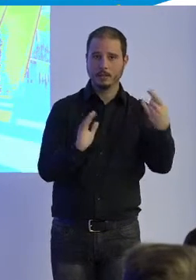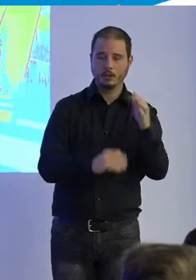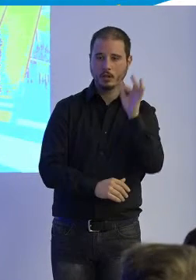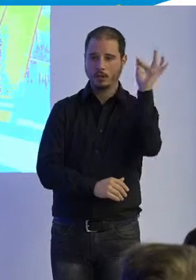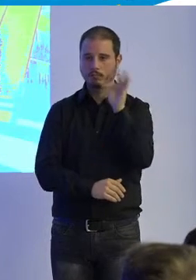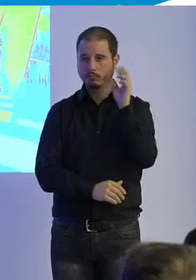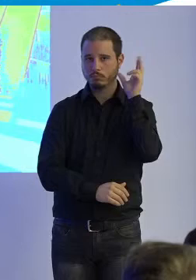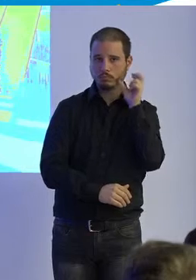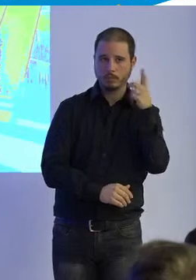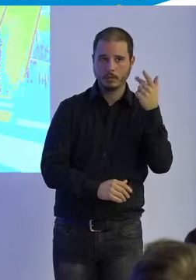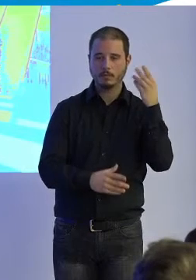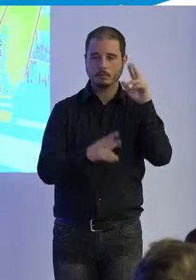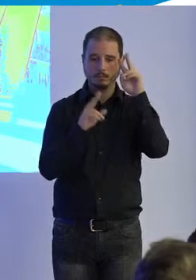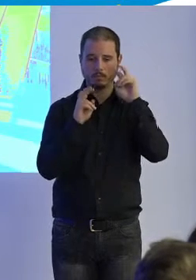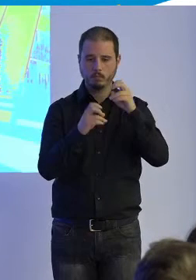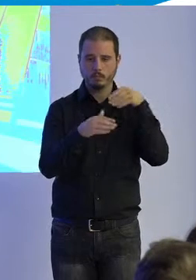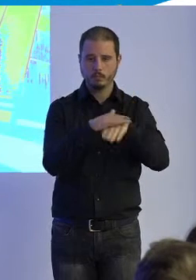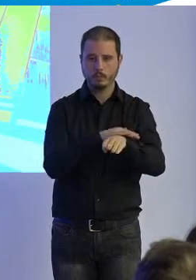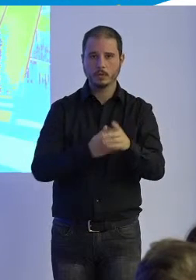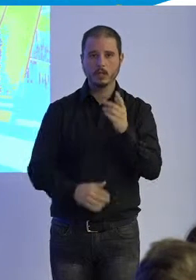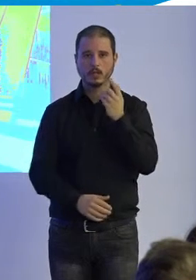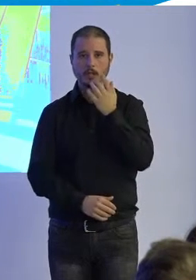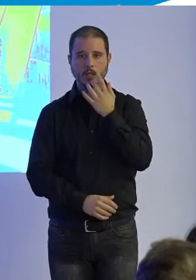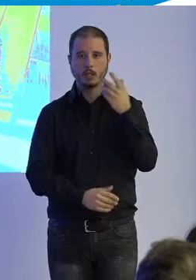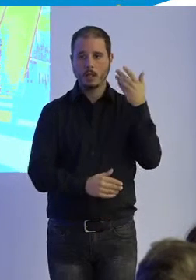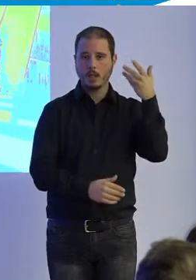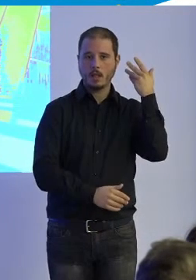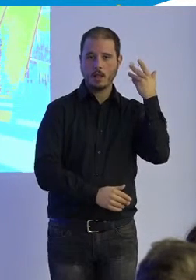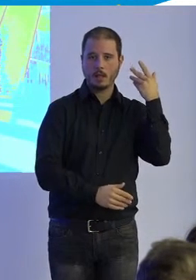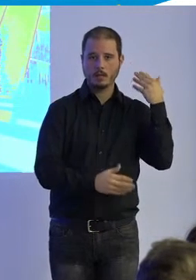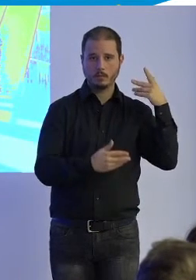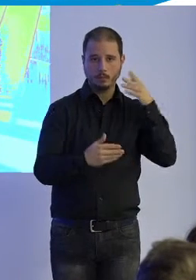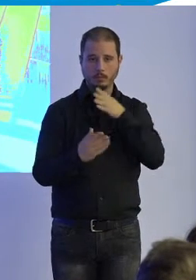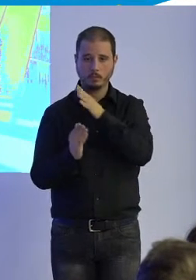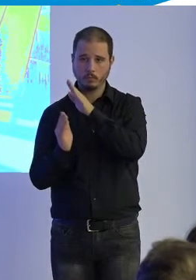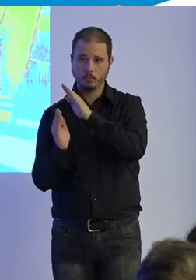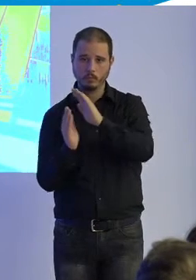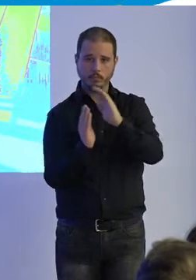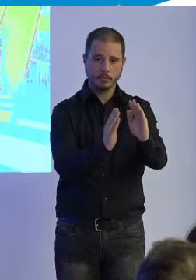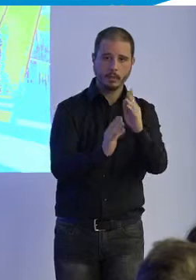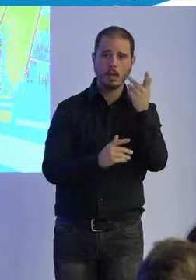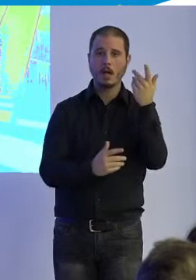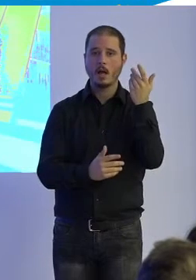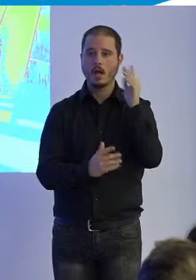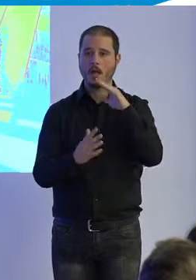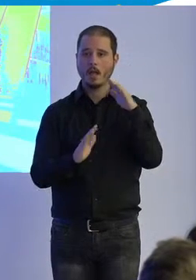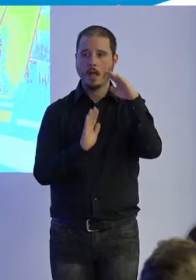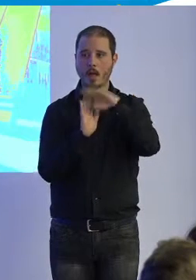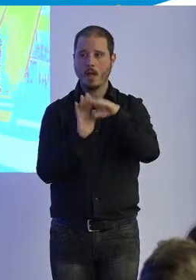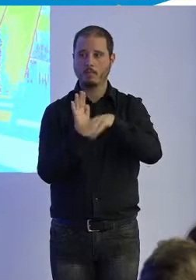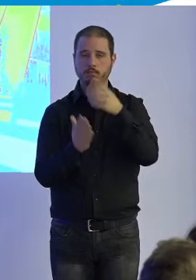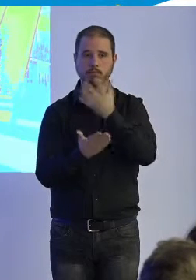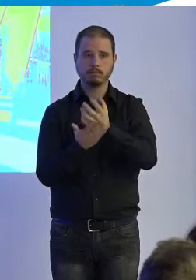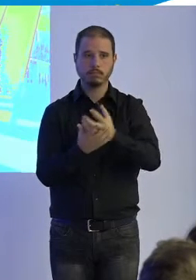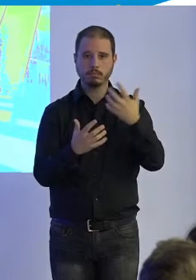inmersivas. Y en los últimos años estamos rotando bastante hacia la parte de aplicaciones de este tipo de tecnologías a